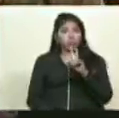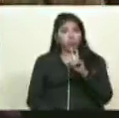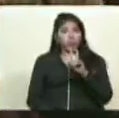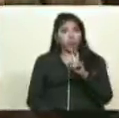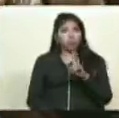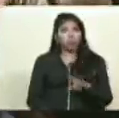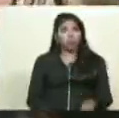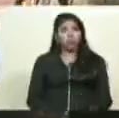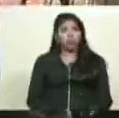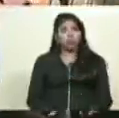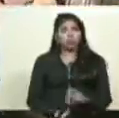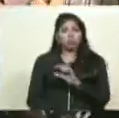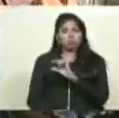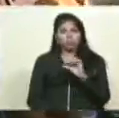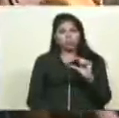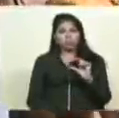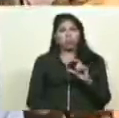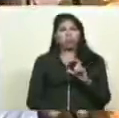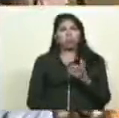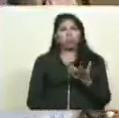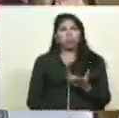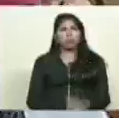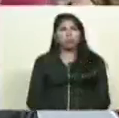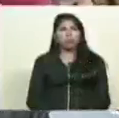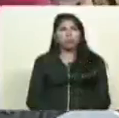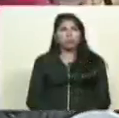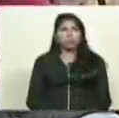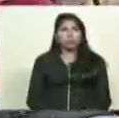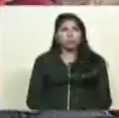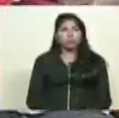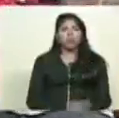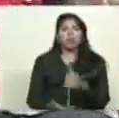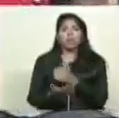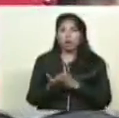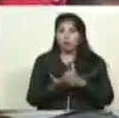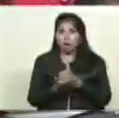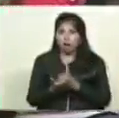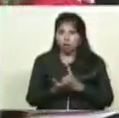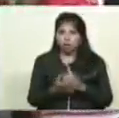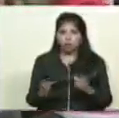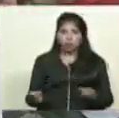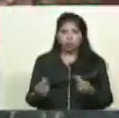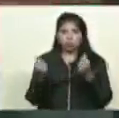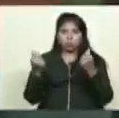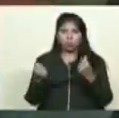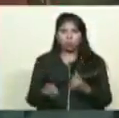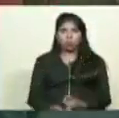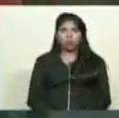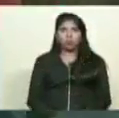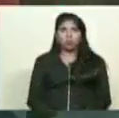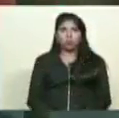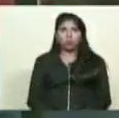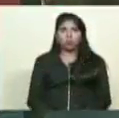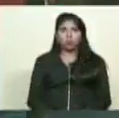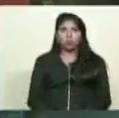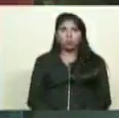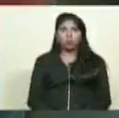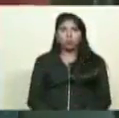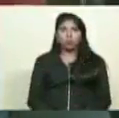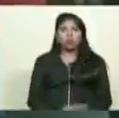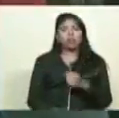ley de patentes para recuperar el sector farmacéutico. Es parte de las conclusiones de esta jornada